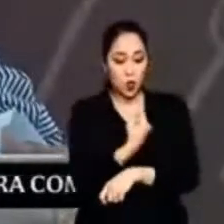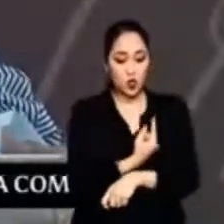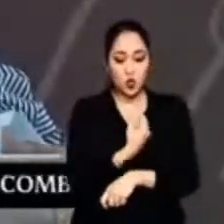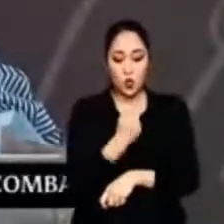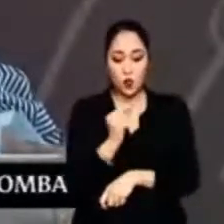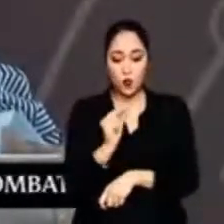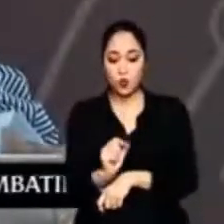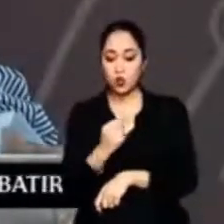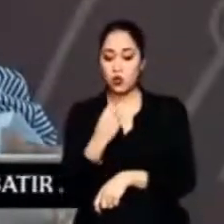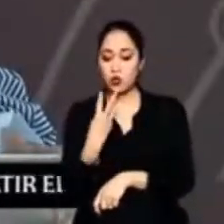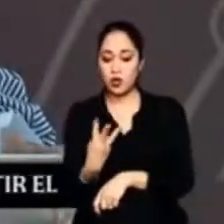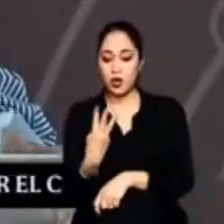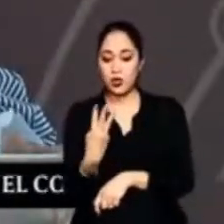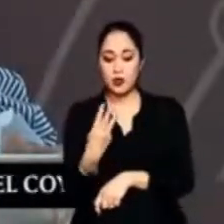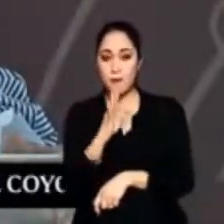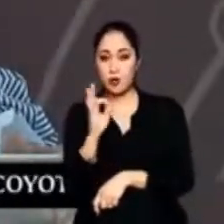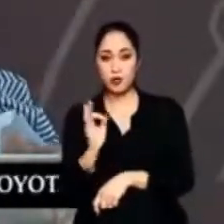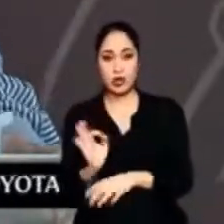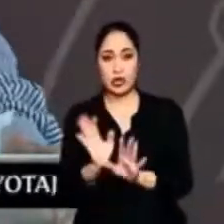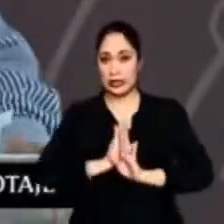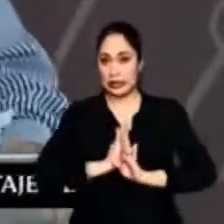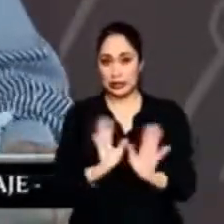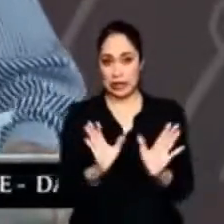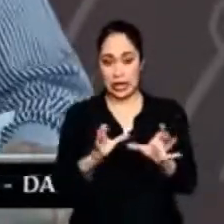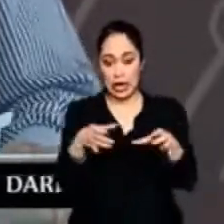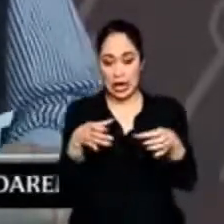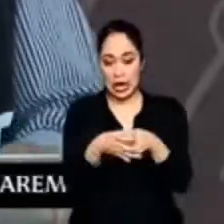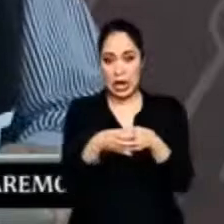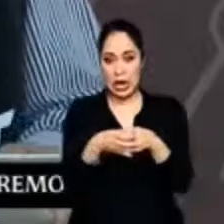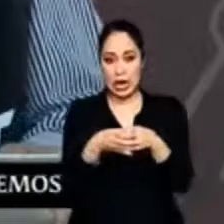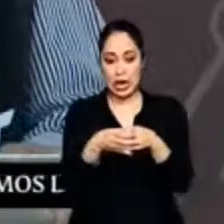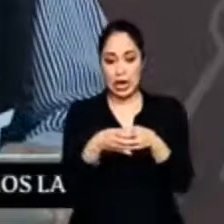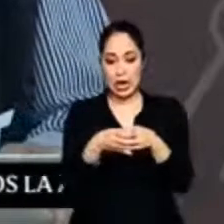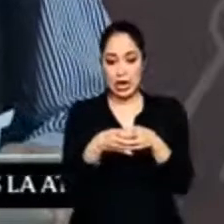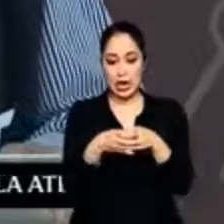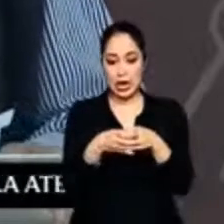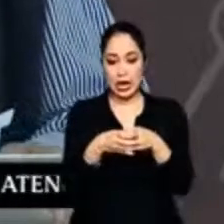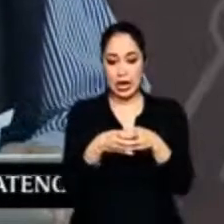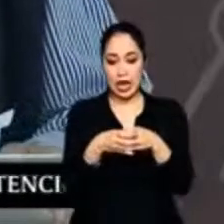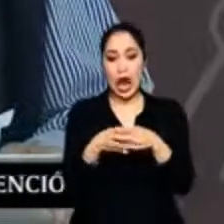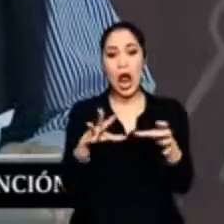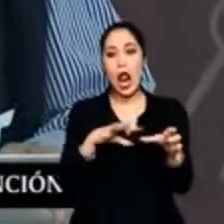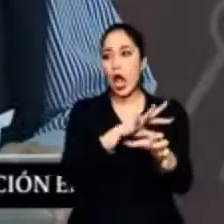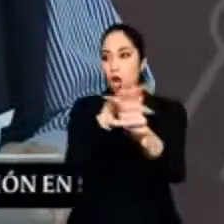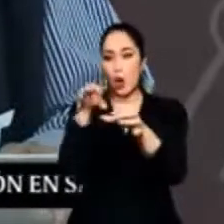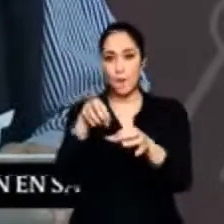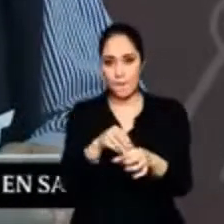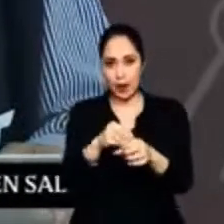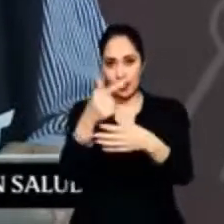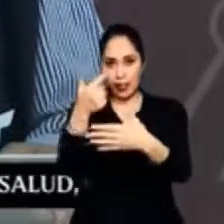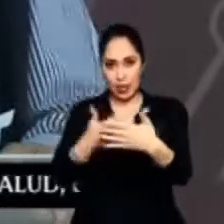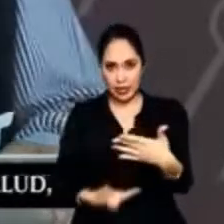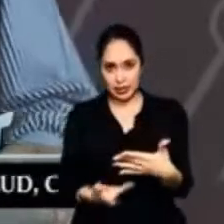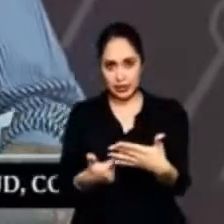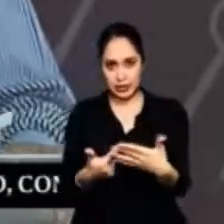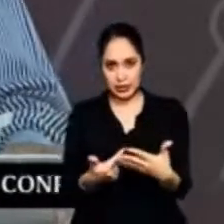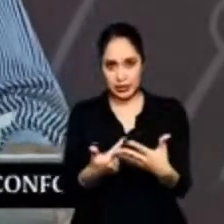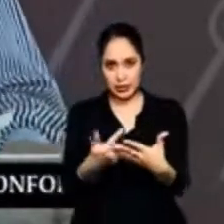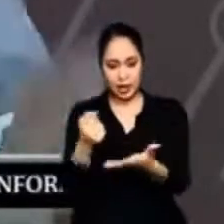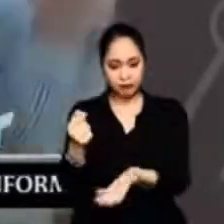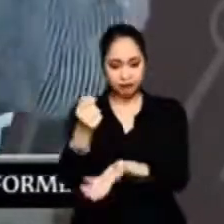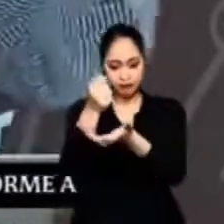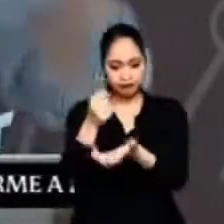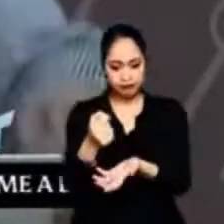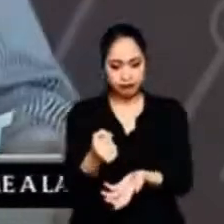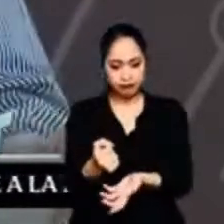1.3% de observaciones que le hacen a la cuenta. Y me dicen, me acaba de decir ahorita el secretario de Finanzas,